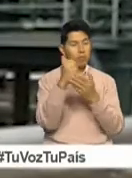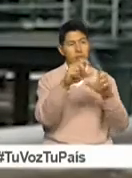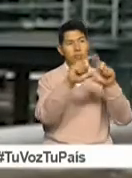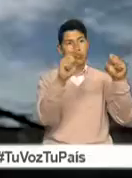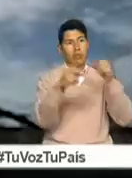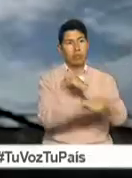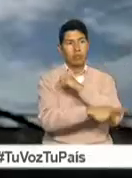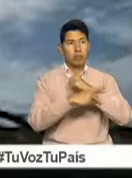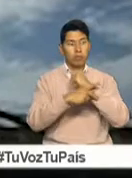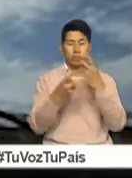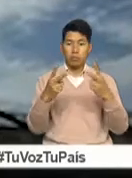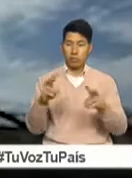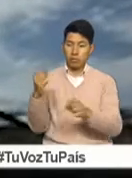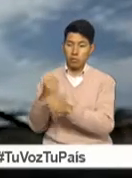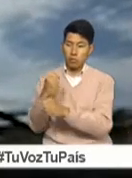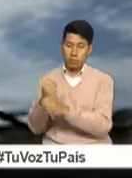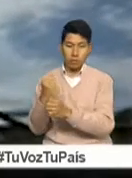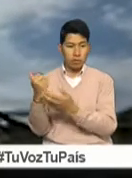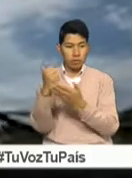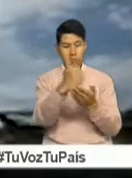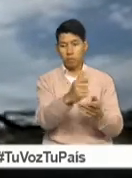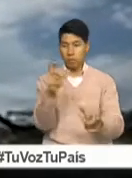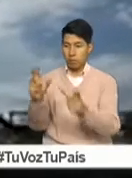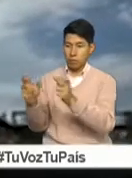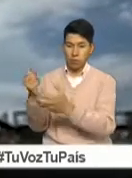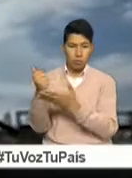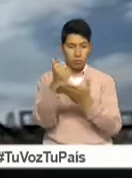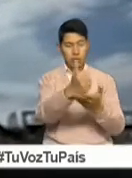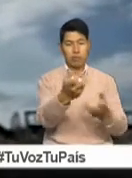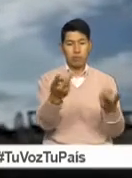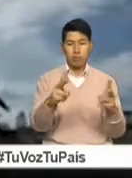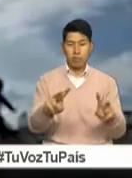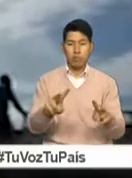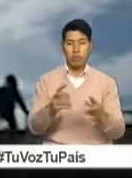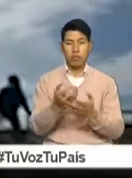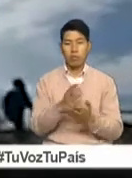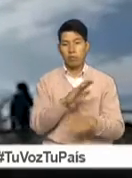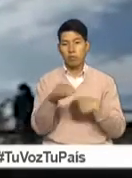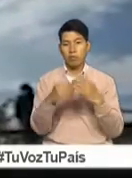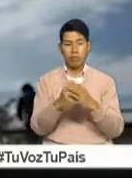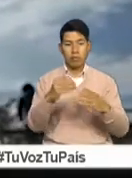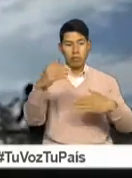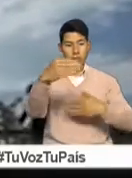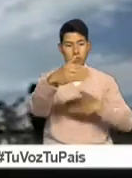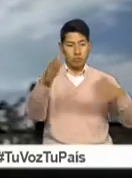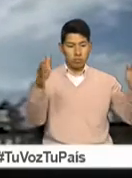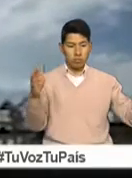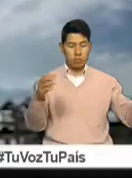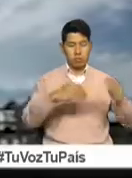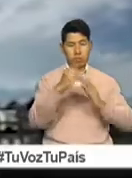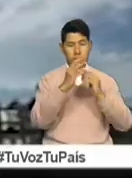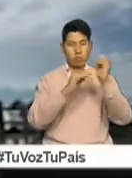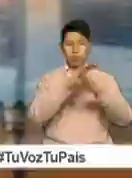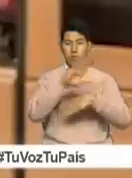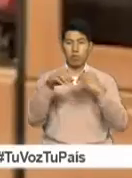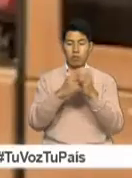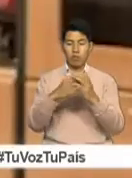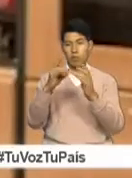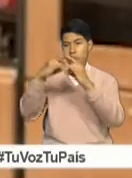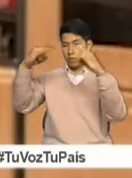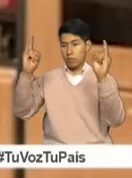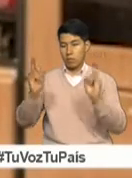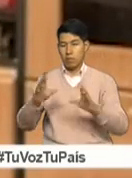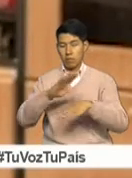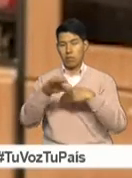la prestación de servicios de bienes y materiales fabricación de contenedores y construcción en sí de los campamentos porque